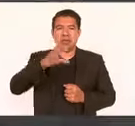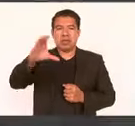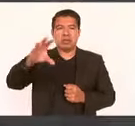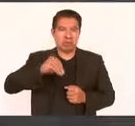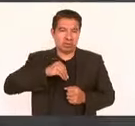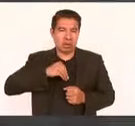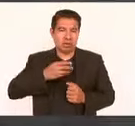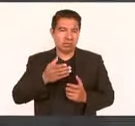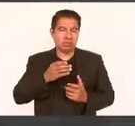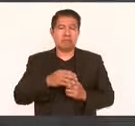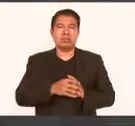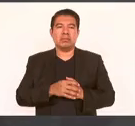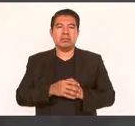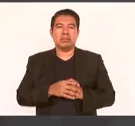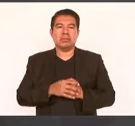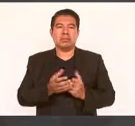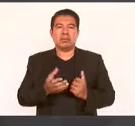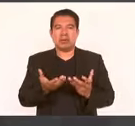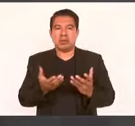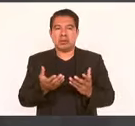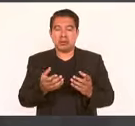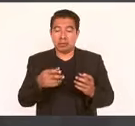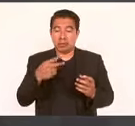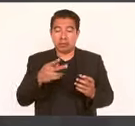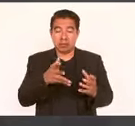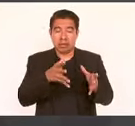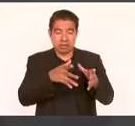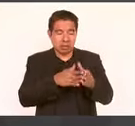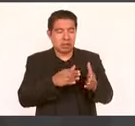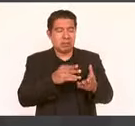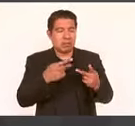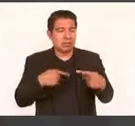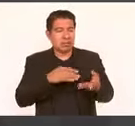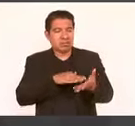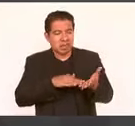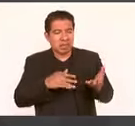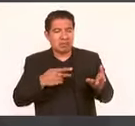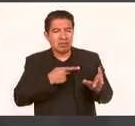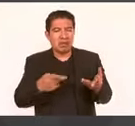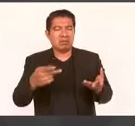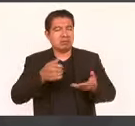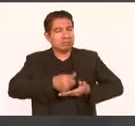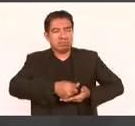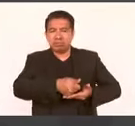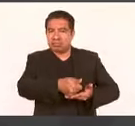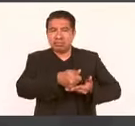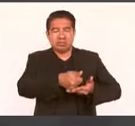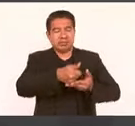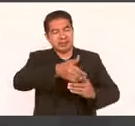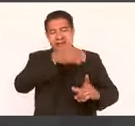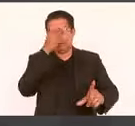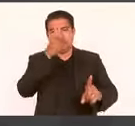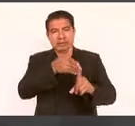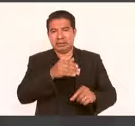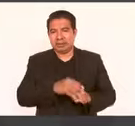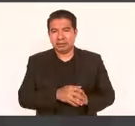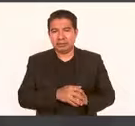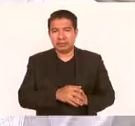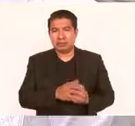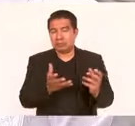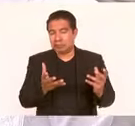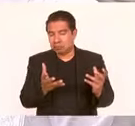daban preferencia a los humildes, a los pobres. Y sufrieron